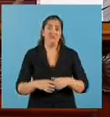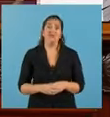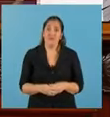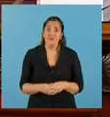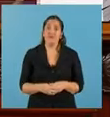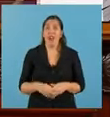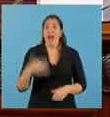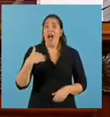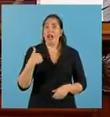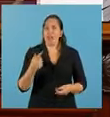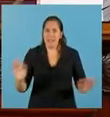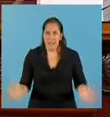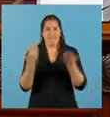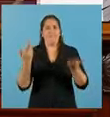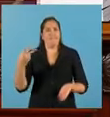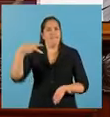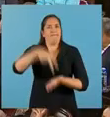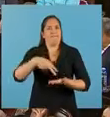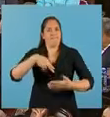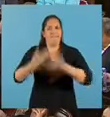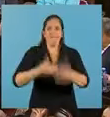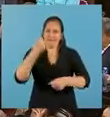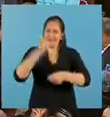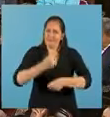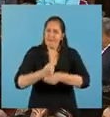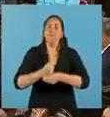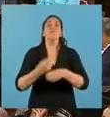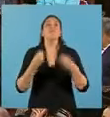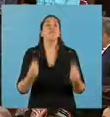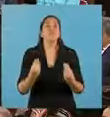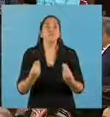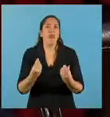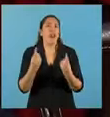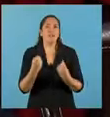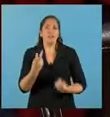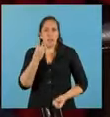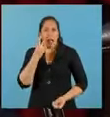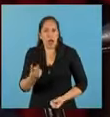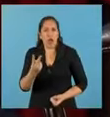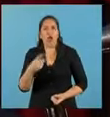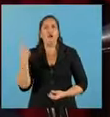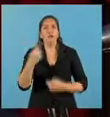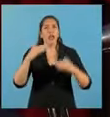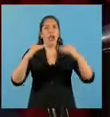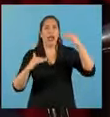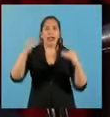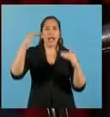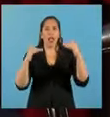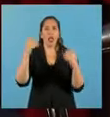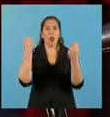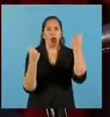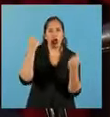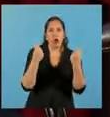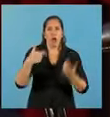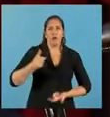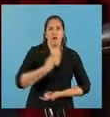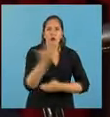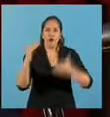Poner a la Argentina de pie requiere que reconozcamos la importancia del equilibrio económico,